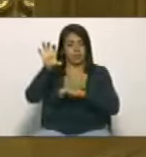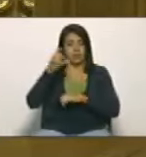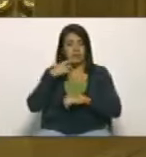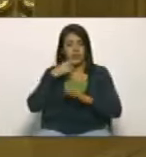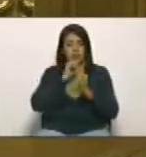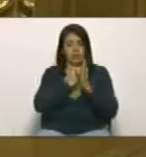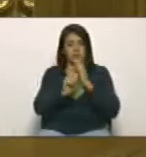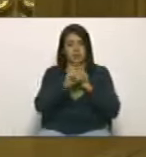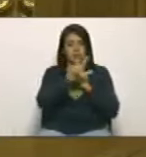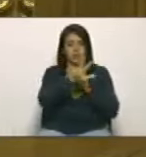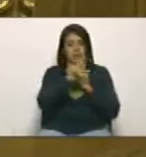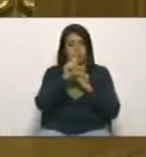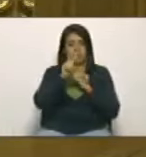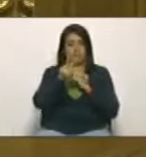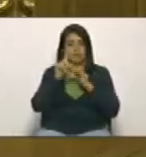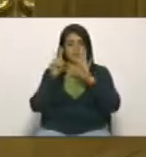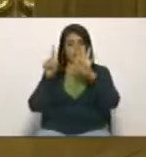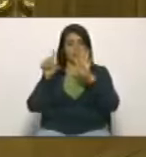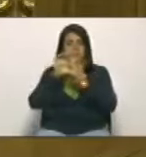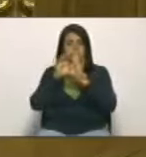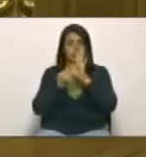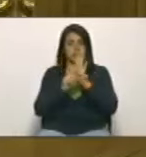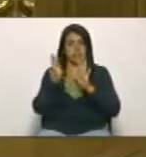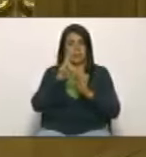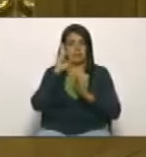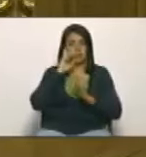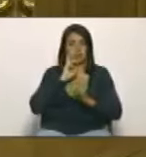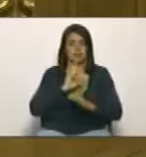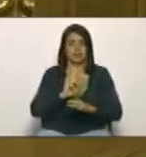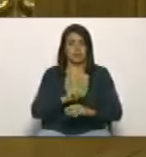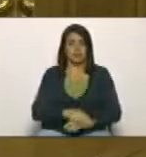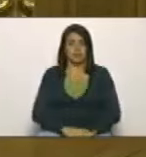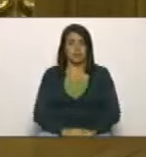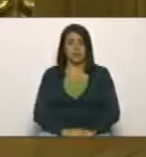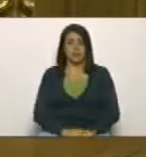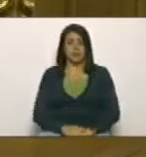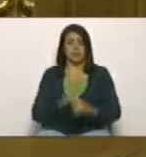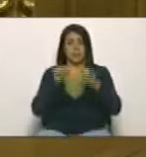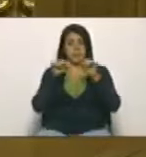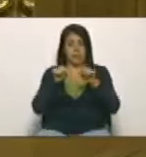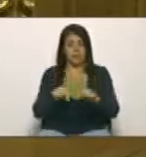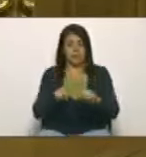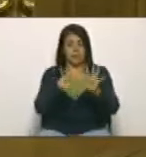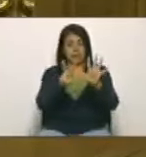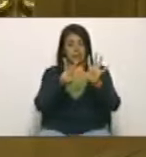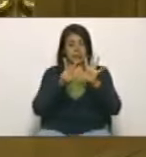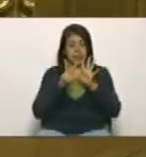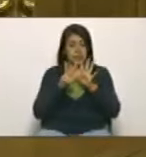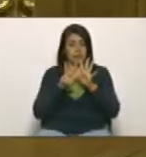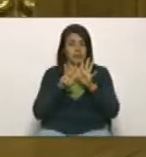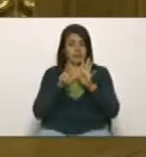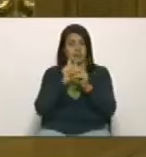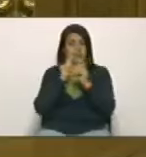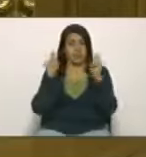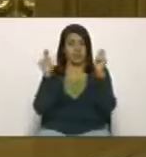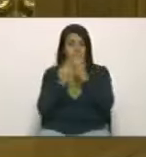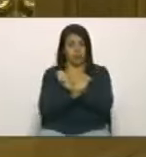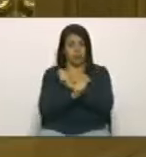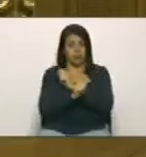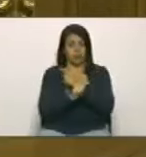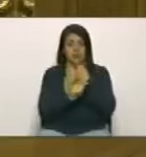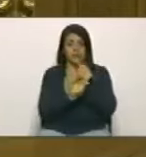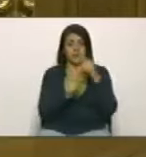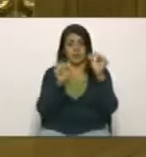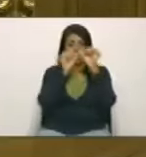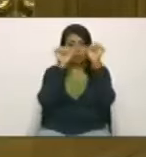el artículo 326 de la Constitución de la República Bolivariana de Venezuela. Y en ese séptimo línea transformadora, hablar